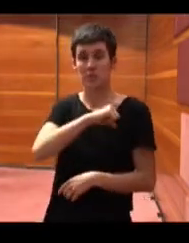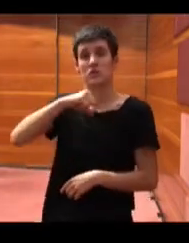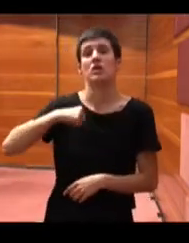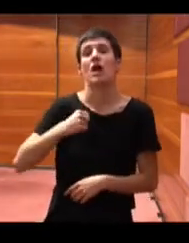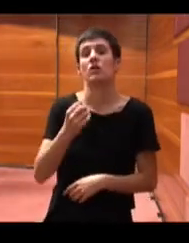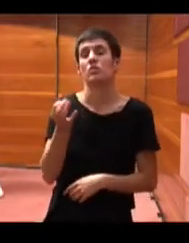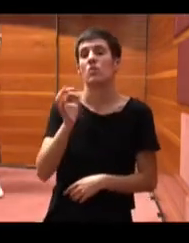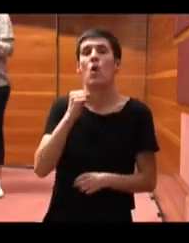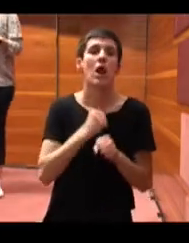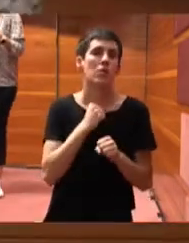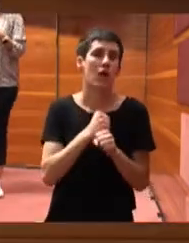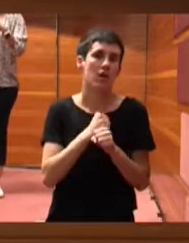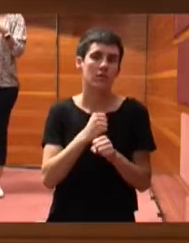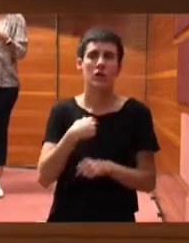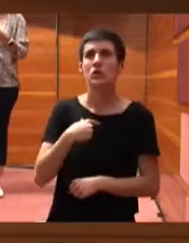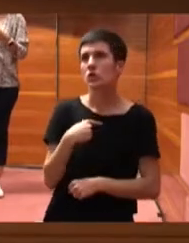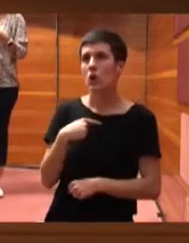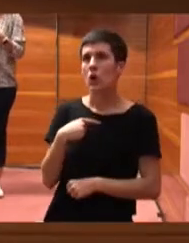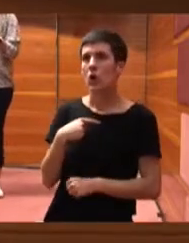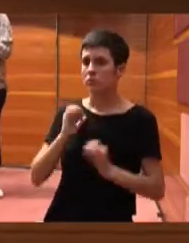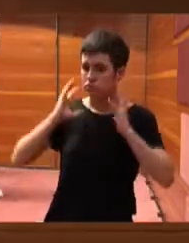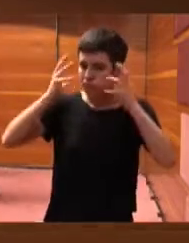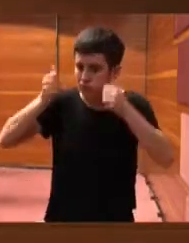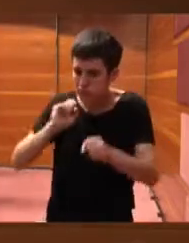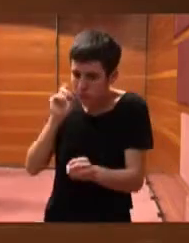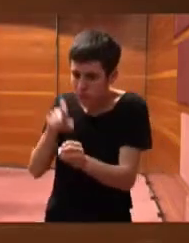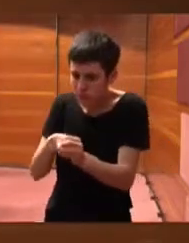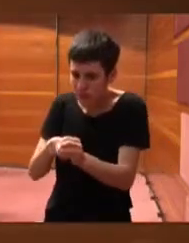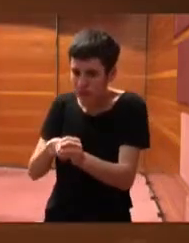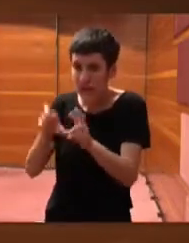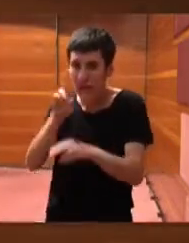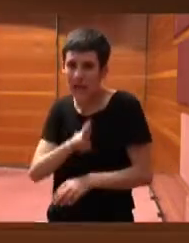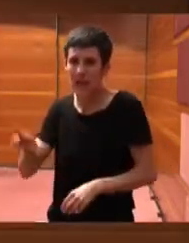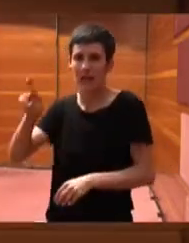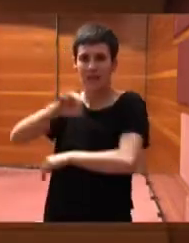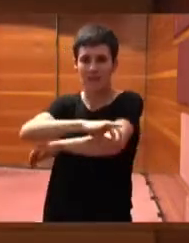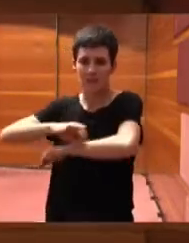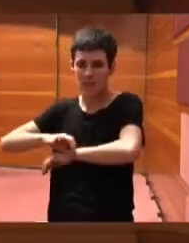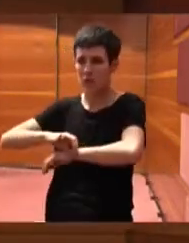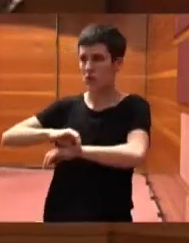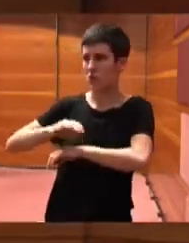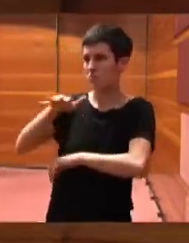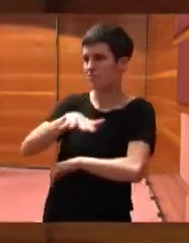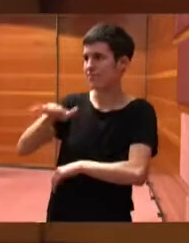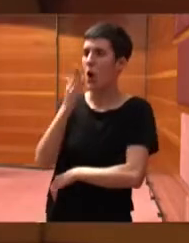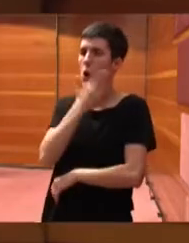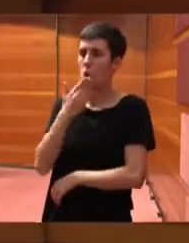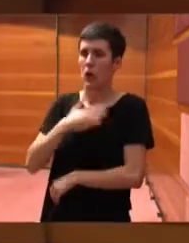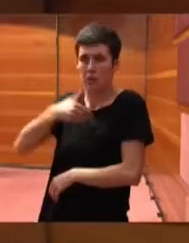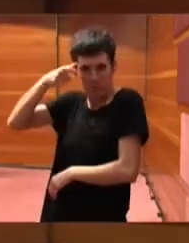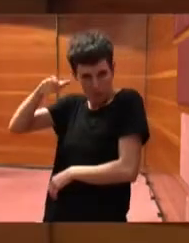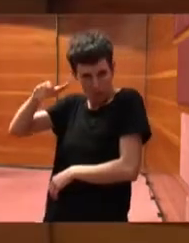o puede ser laboral. Yo me voy a involucrar en el rediseño de los colegios de mi